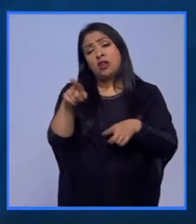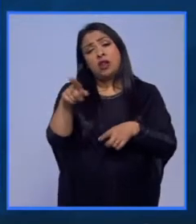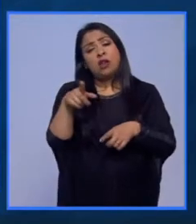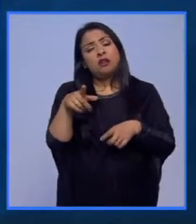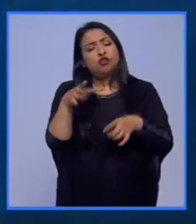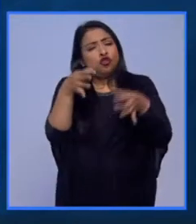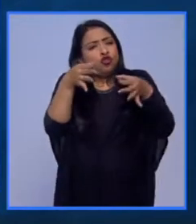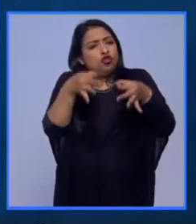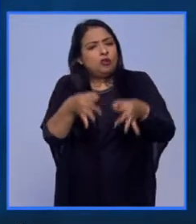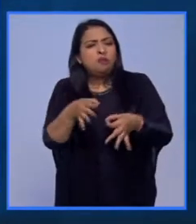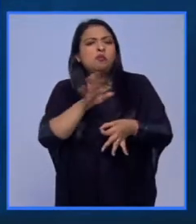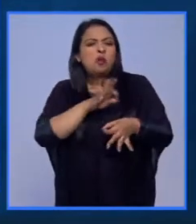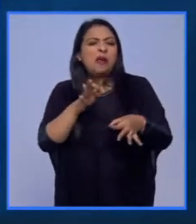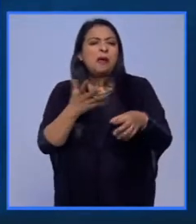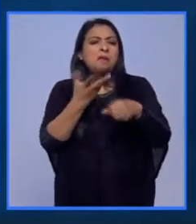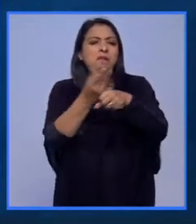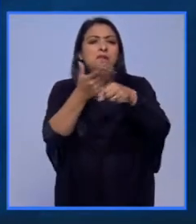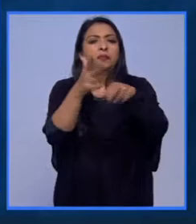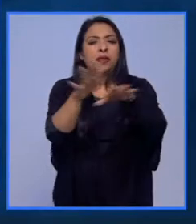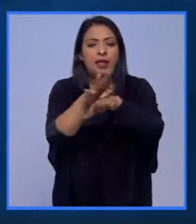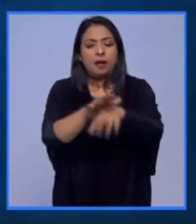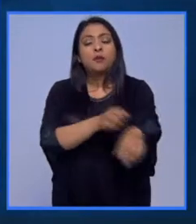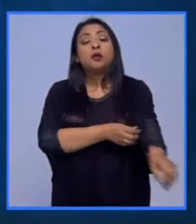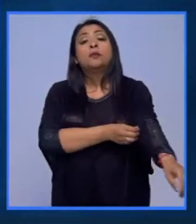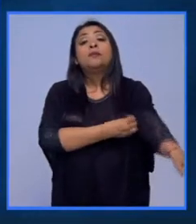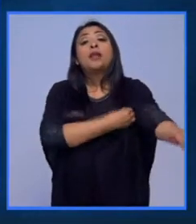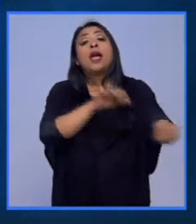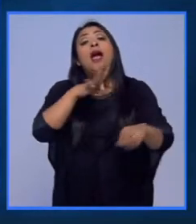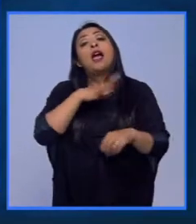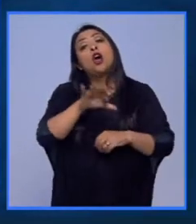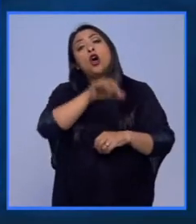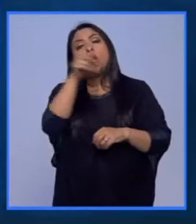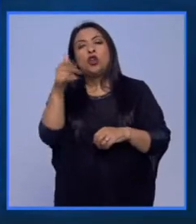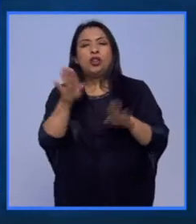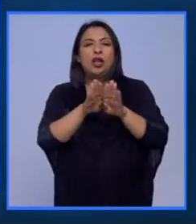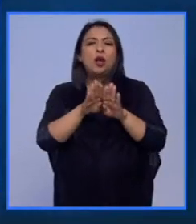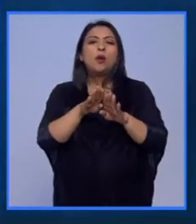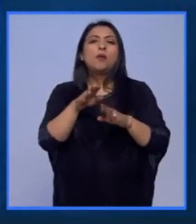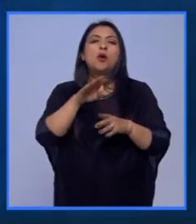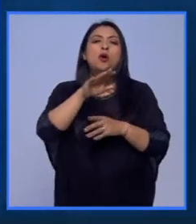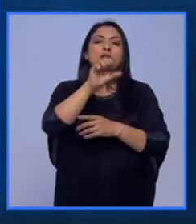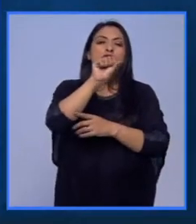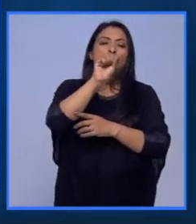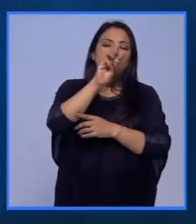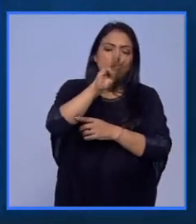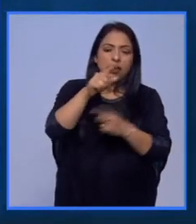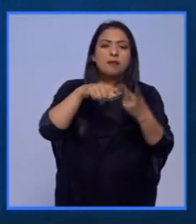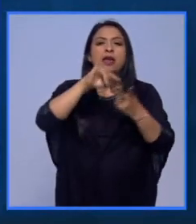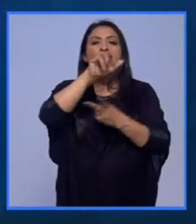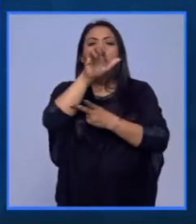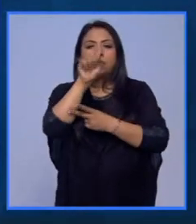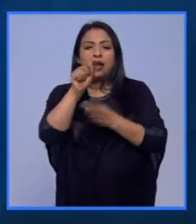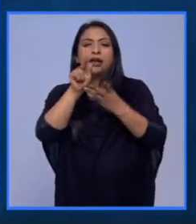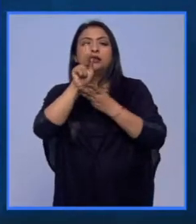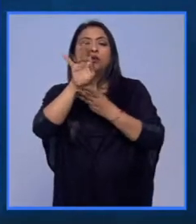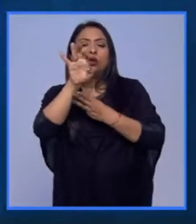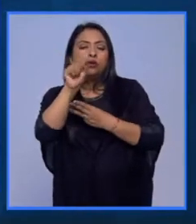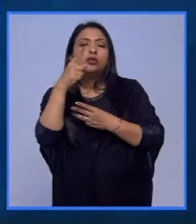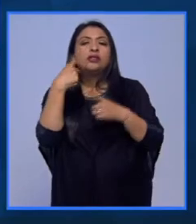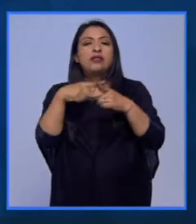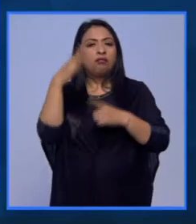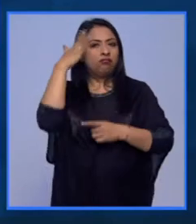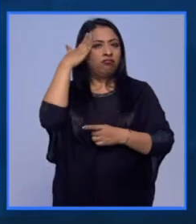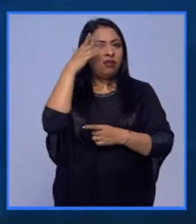de ese calibre puede hacerlo. Y bueno, tenemos una amplia oferta que va del swing, el jazz y el blues en un concierto a cargo de